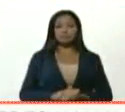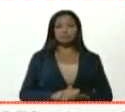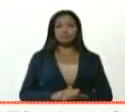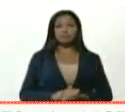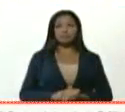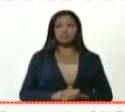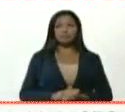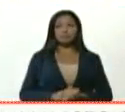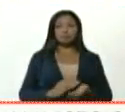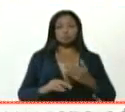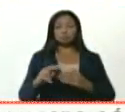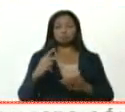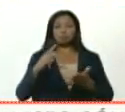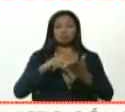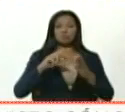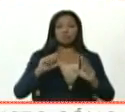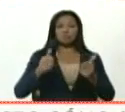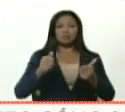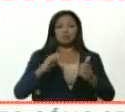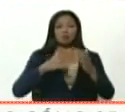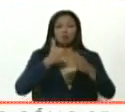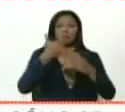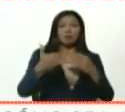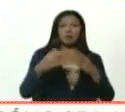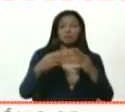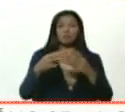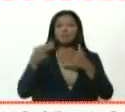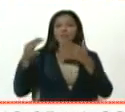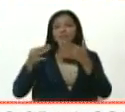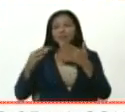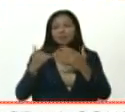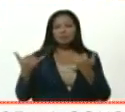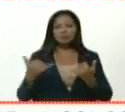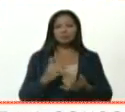A eso vinimos, a afinar bien los planes, los detalles.